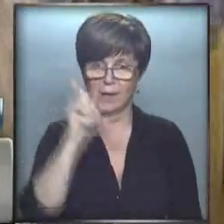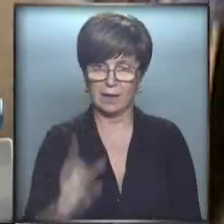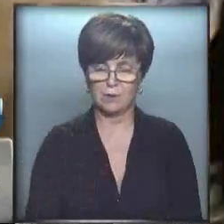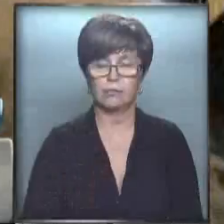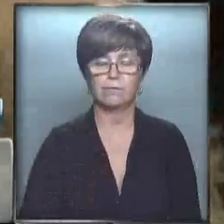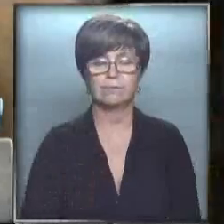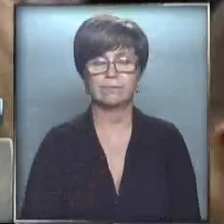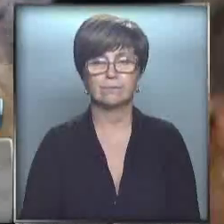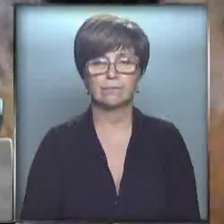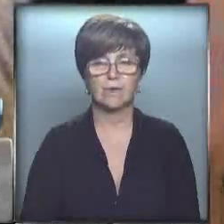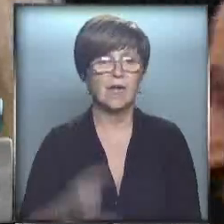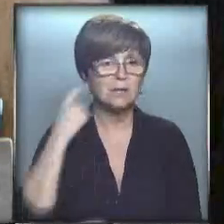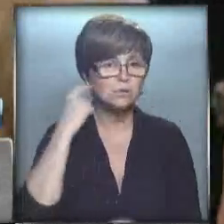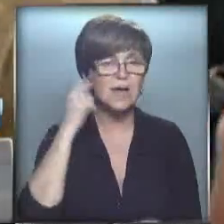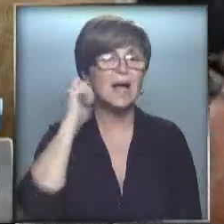Gastón, ¿nos escuchás?